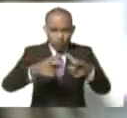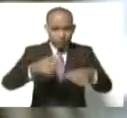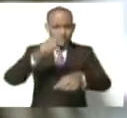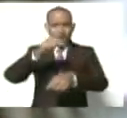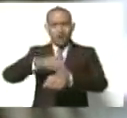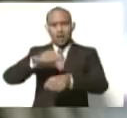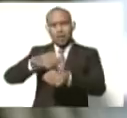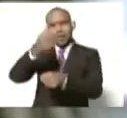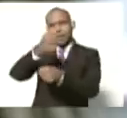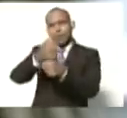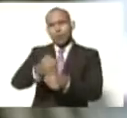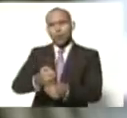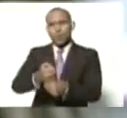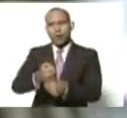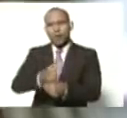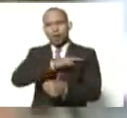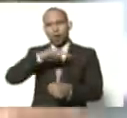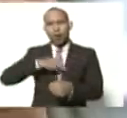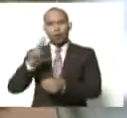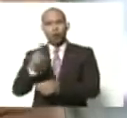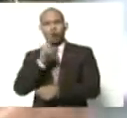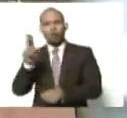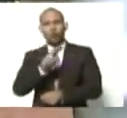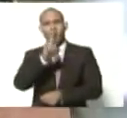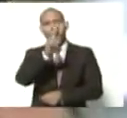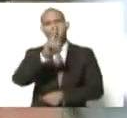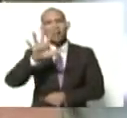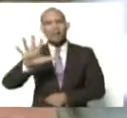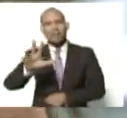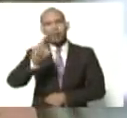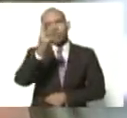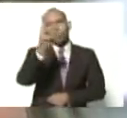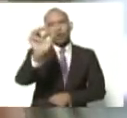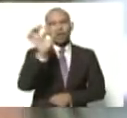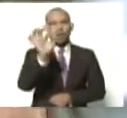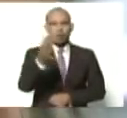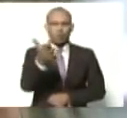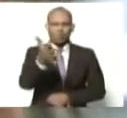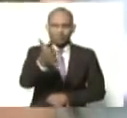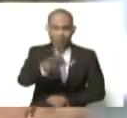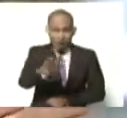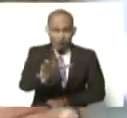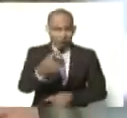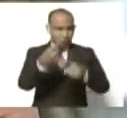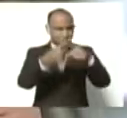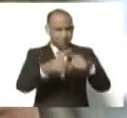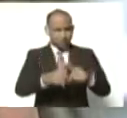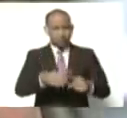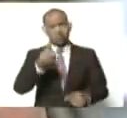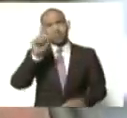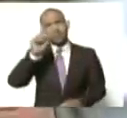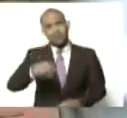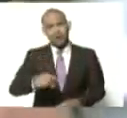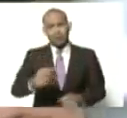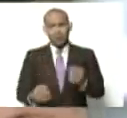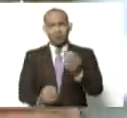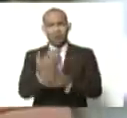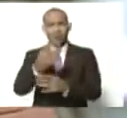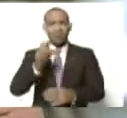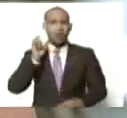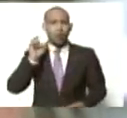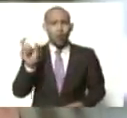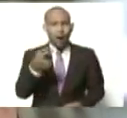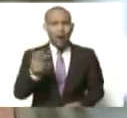de espera de nuestro usuario entre 25 a 30 minutos. También como es la reactivación de